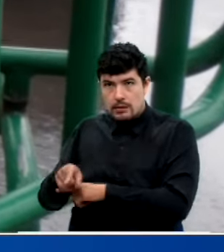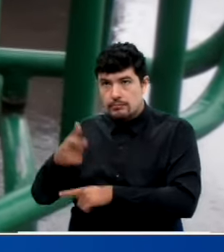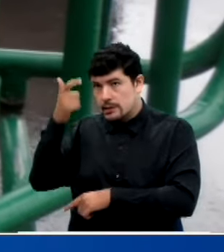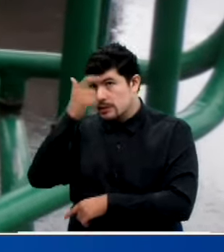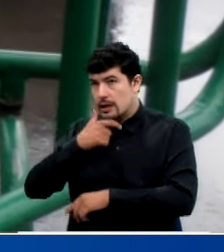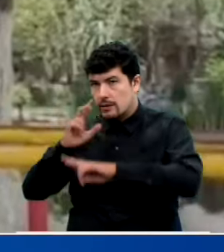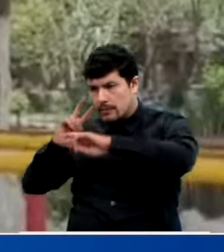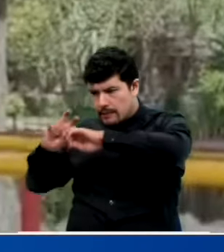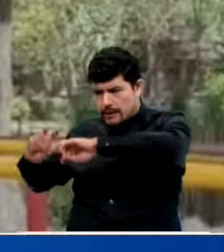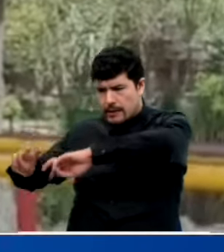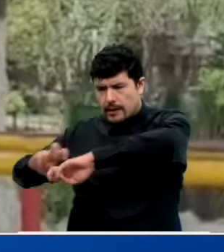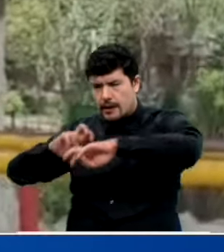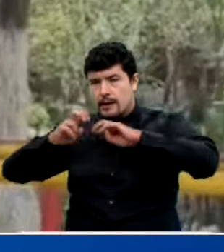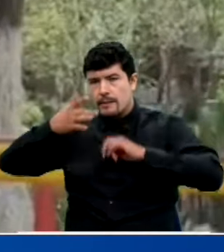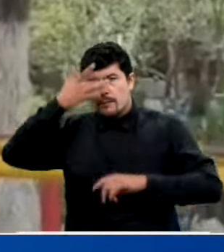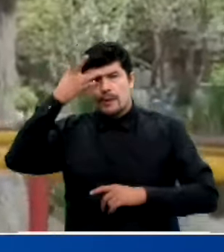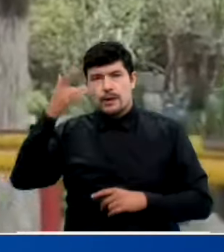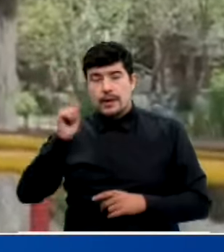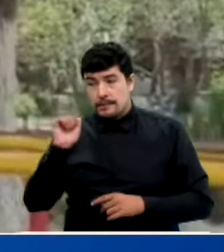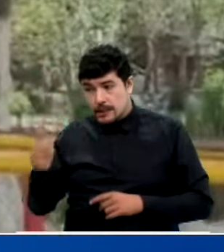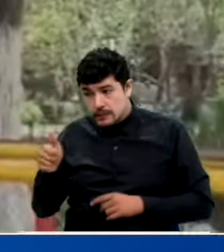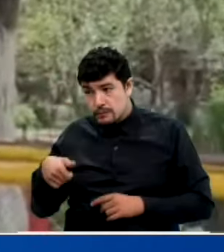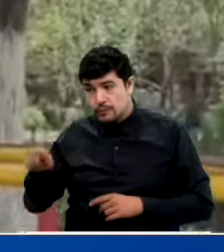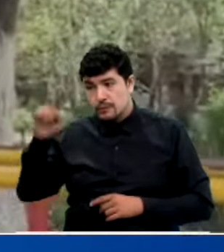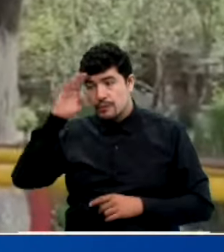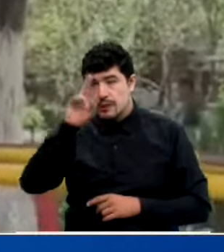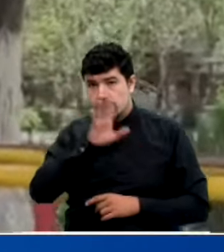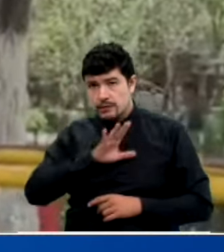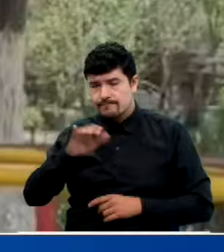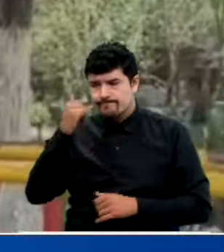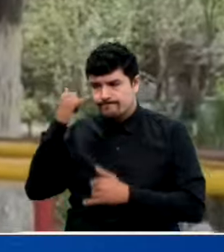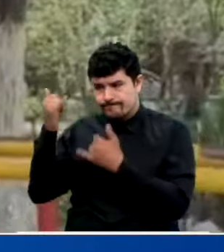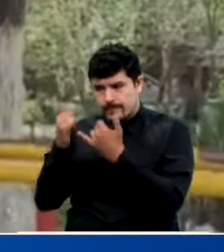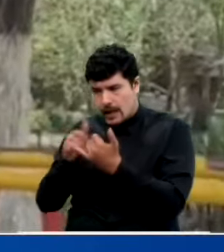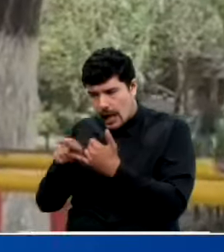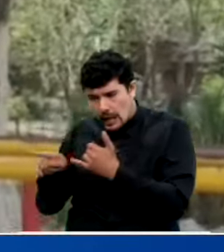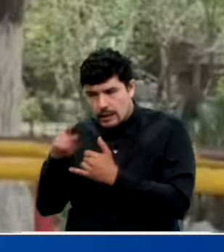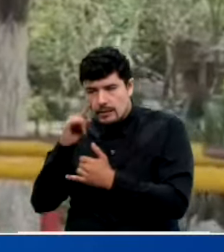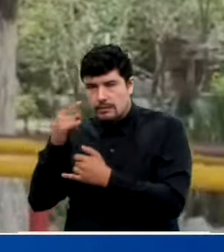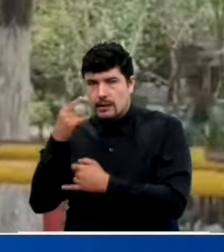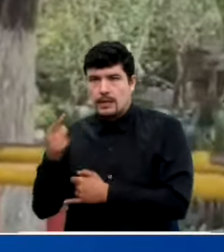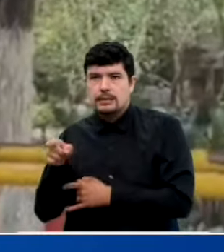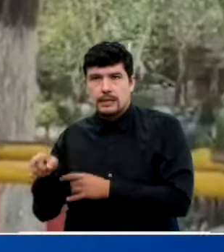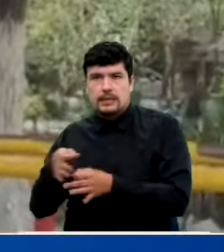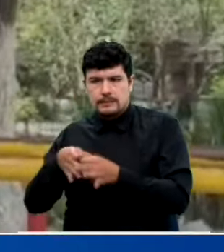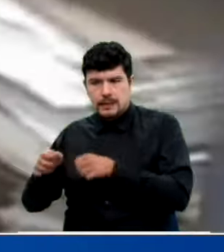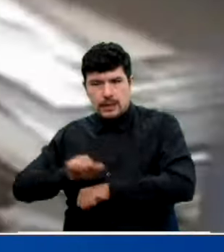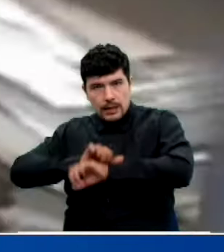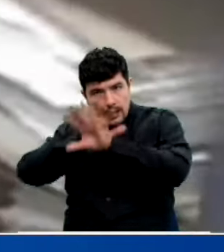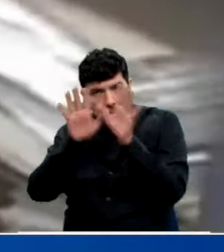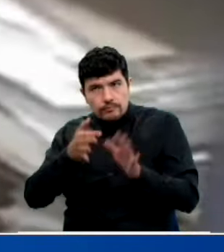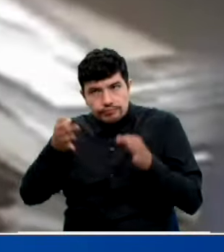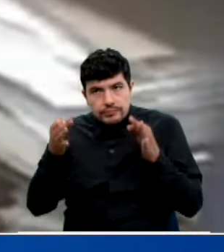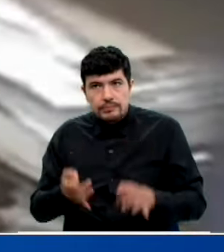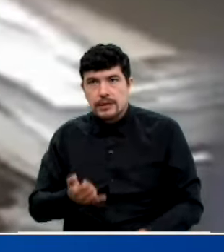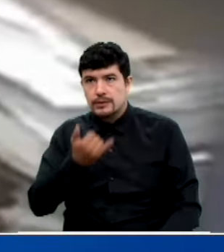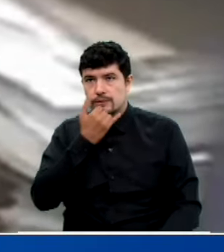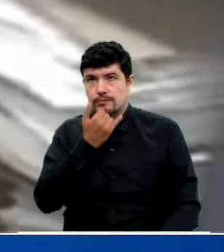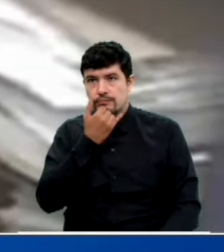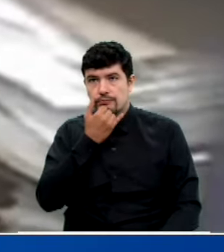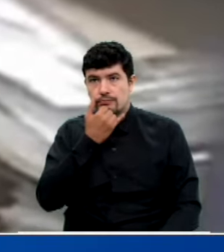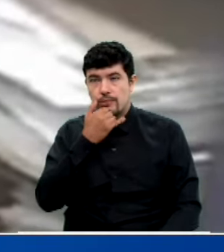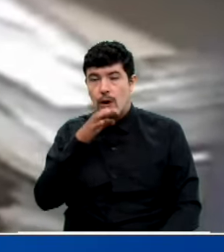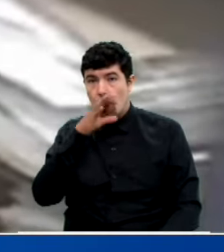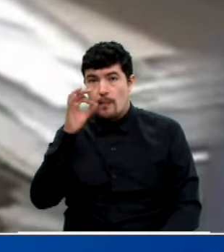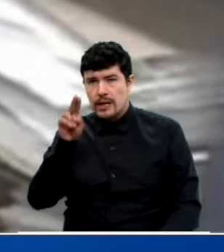investigación, porque es a la misma Policía Nacional a la que principalmente le interesa esclarecer estos hechos. Zeus fue retirado del